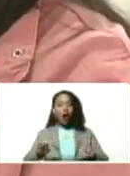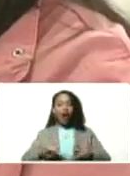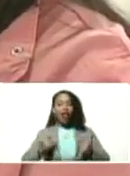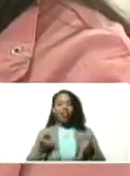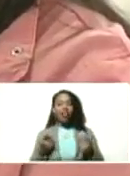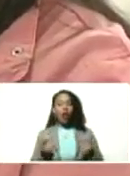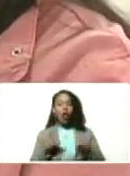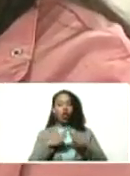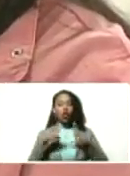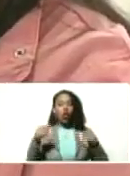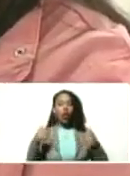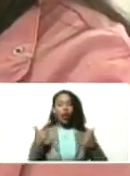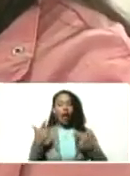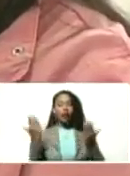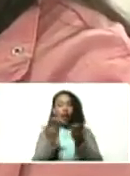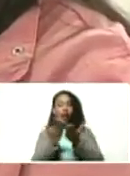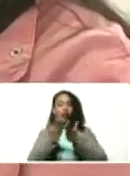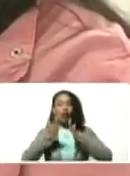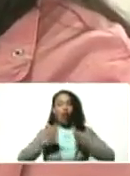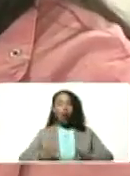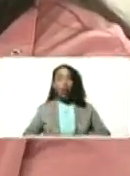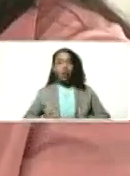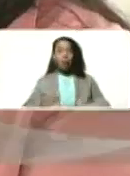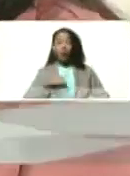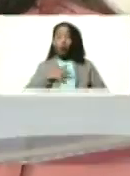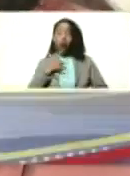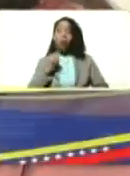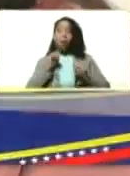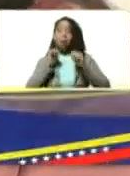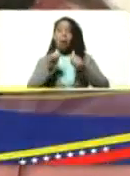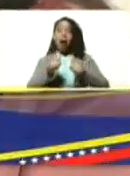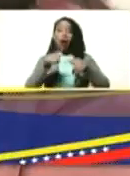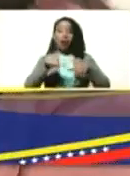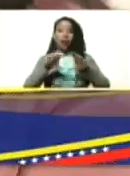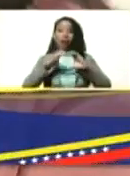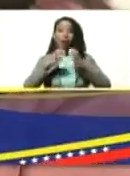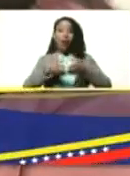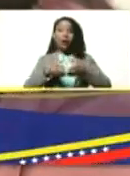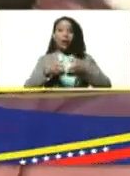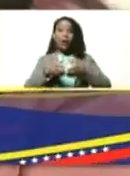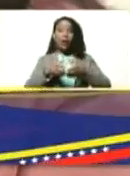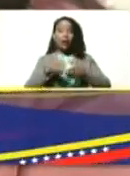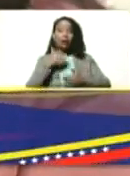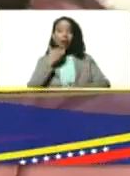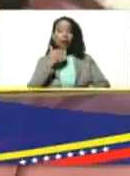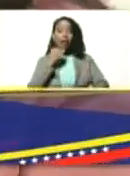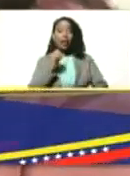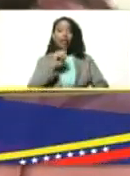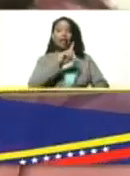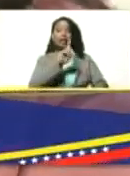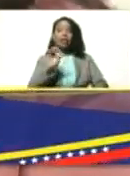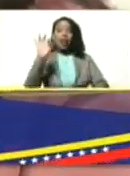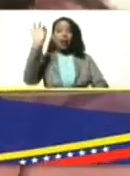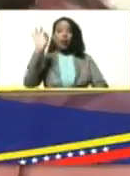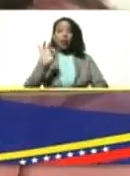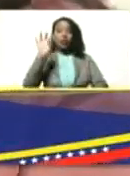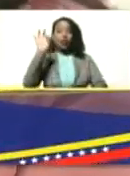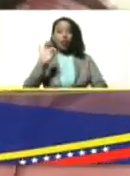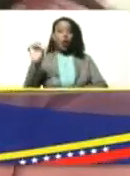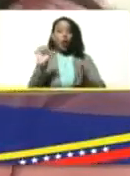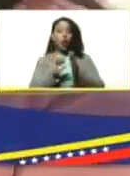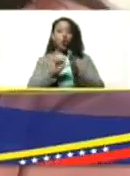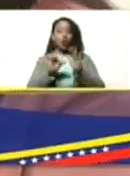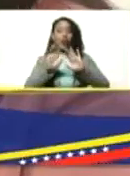activaron en todas las escuelas y pudimos empezar las clases, bueno, con casi el 100%, donde